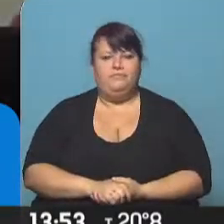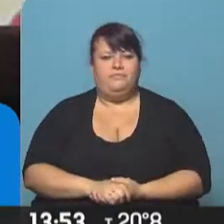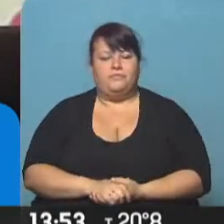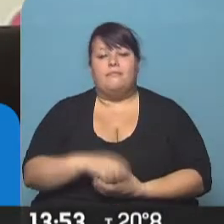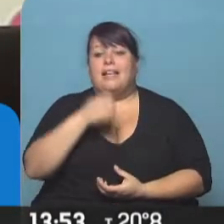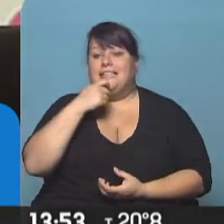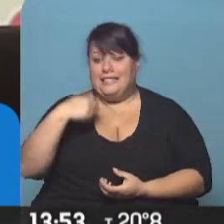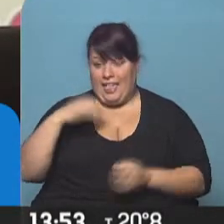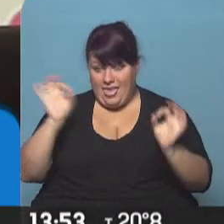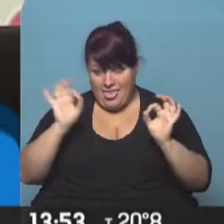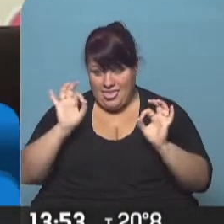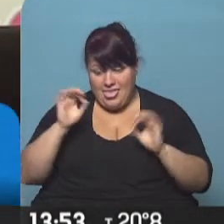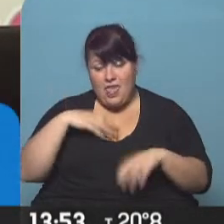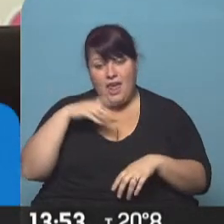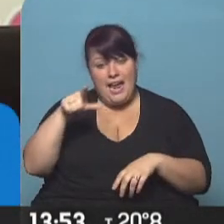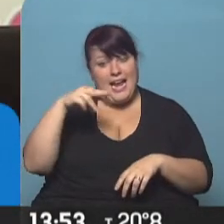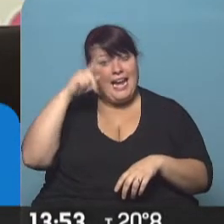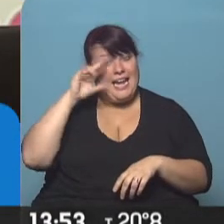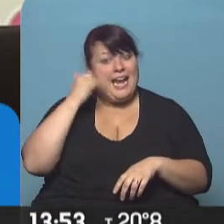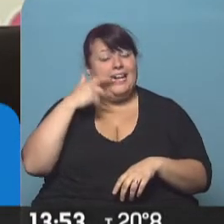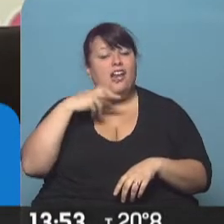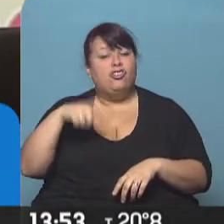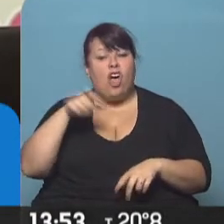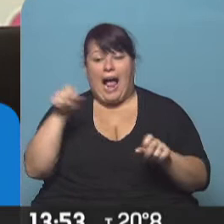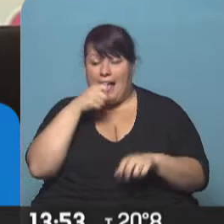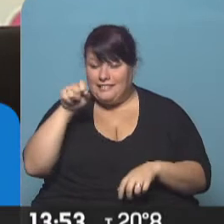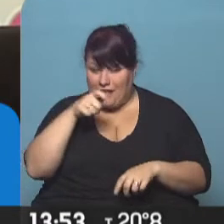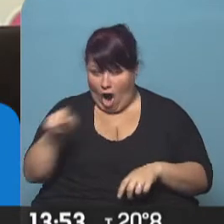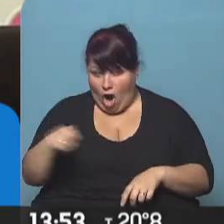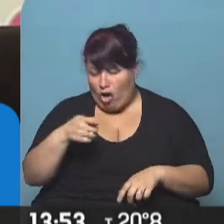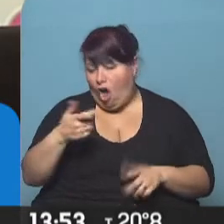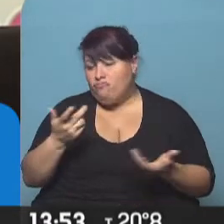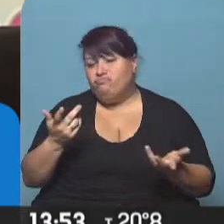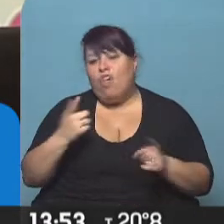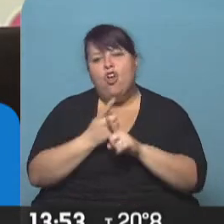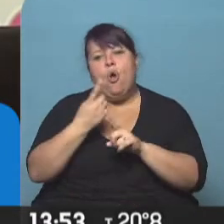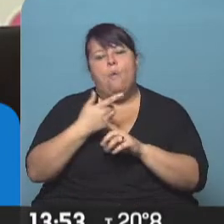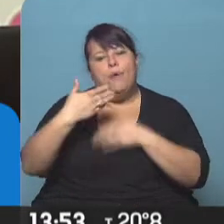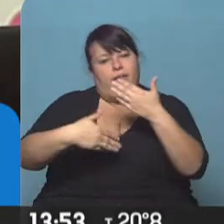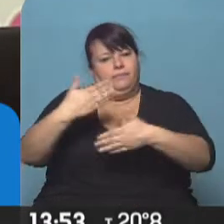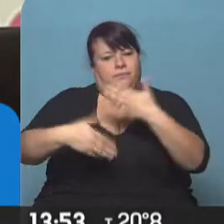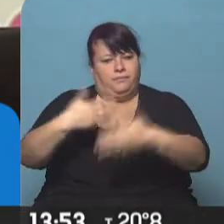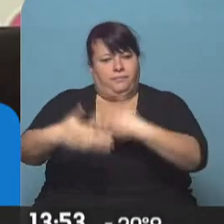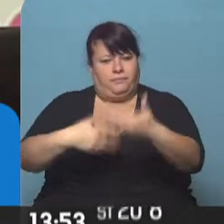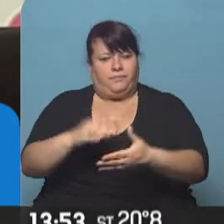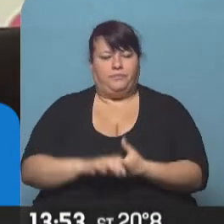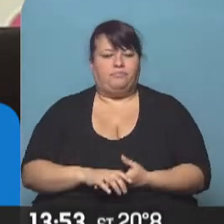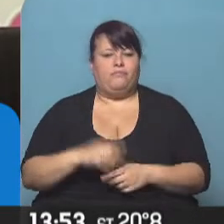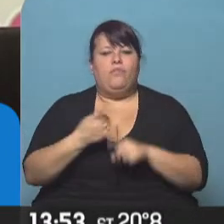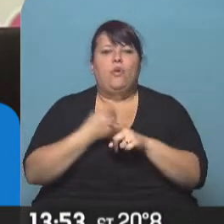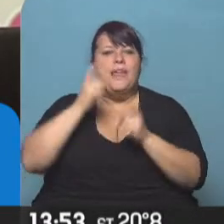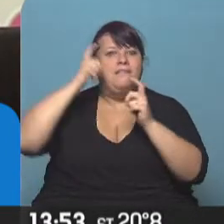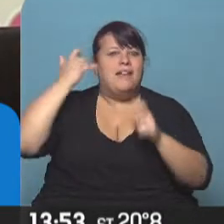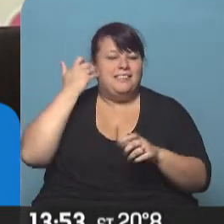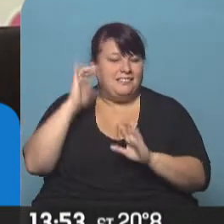Si yo no empezaba haciendo ese Nery Nelson que cantaba rock and roll, tal vez no hacía todo el camino y no vivía todas las